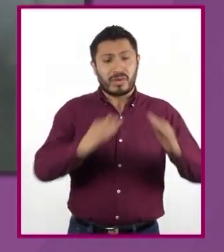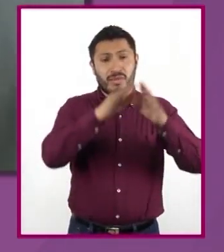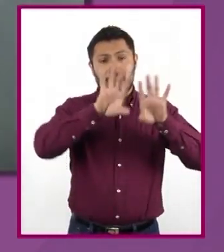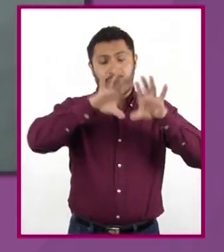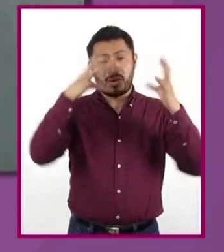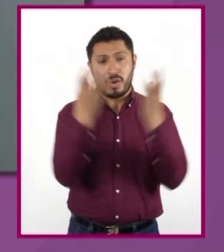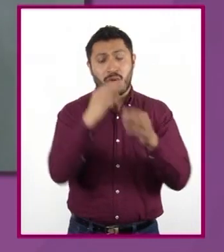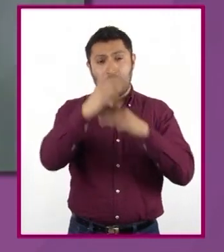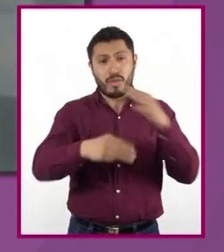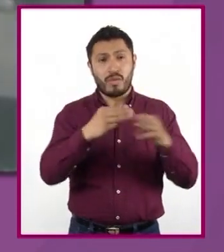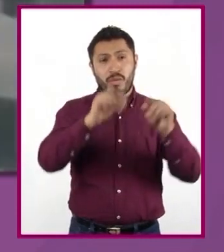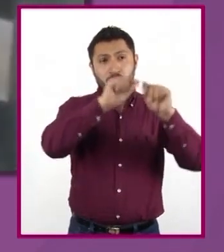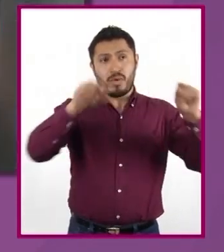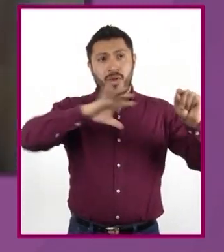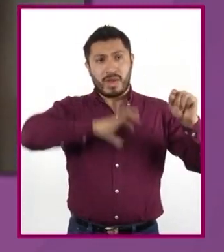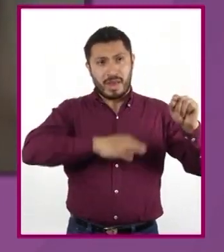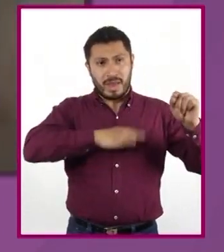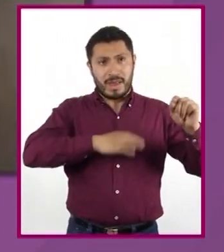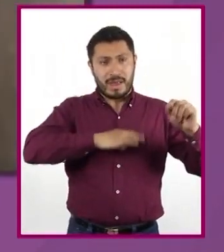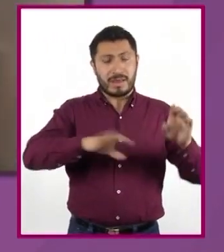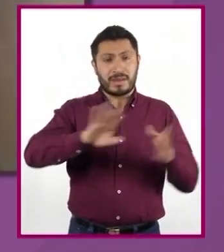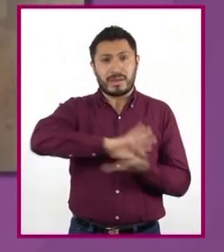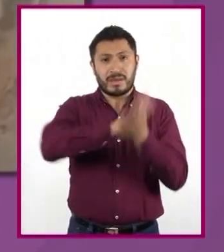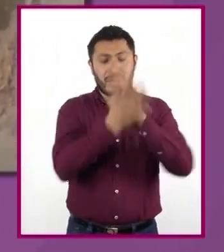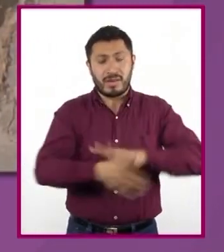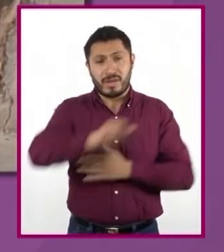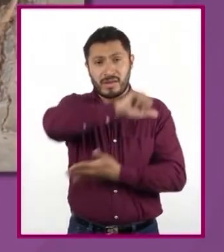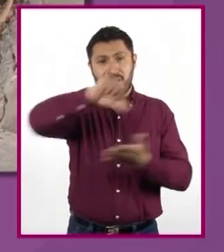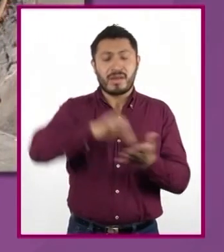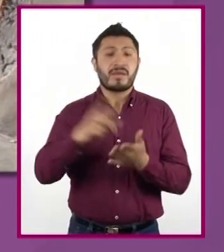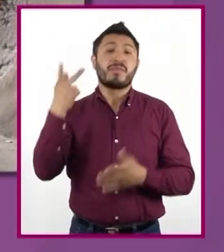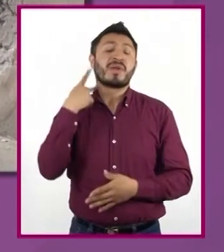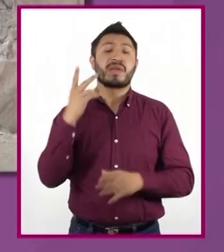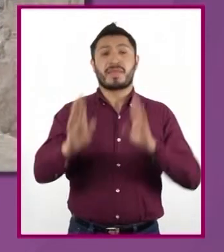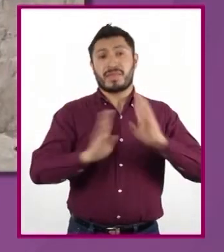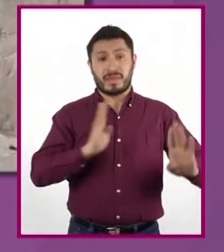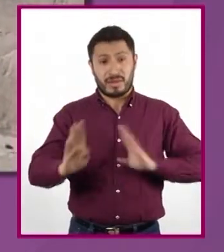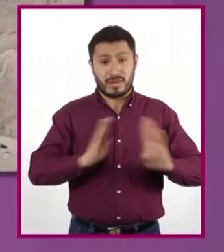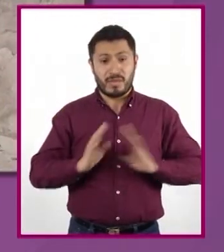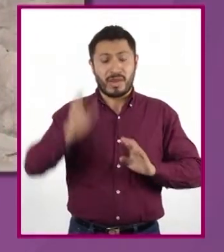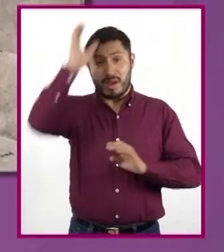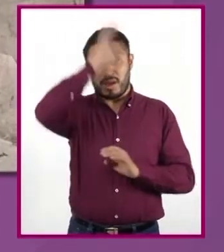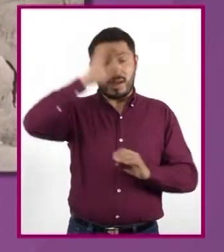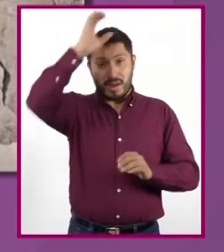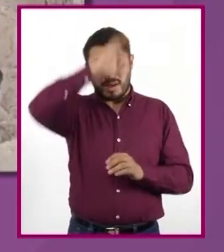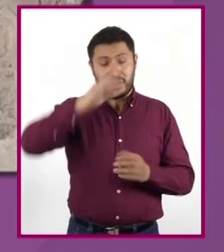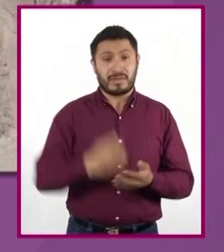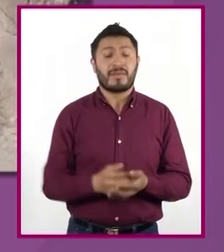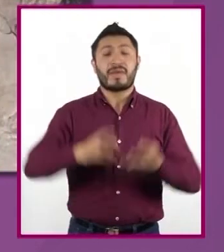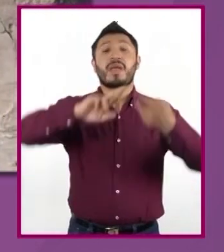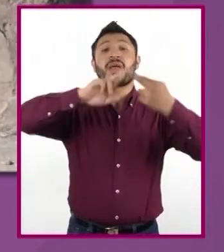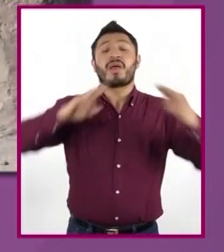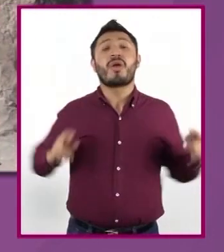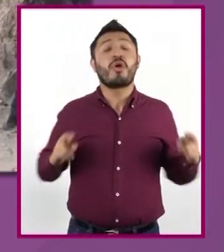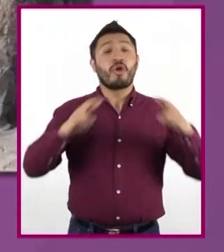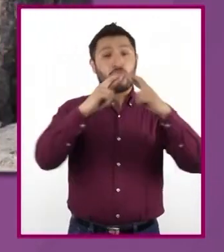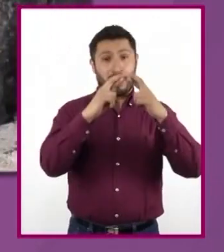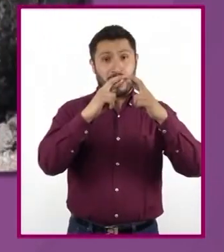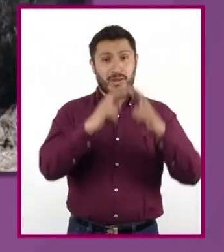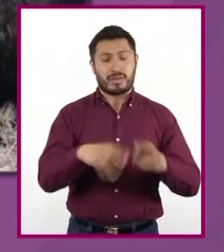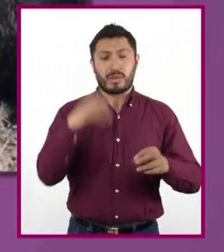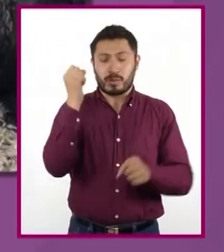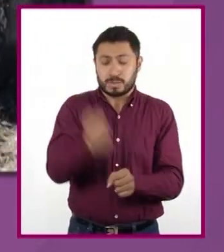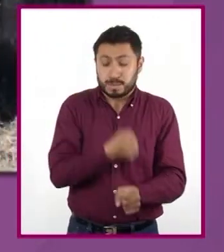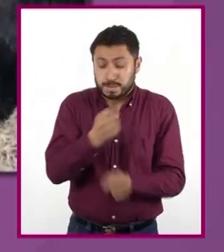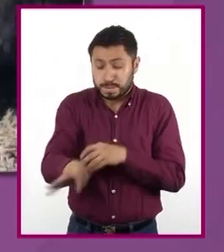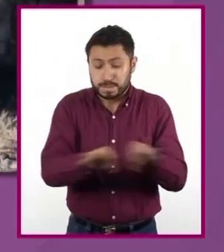Cáncer, convirtiéndose en un centro político, militar, científico, religioso, de